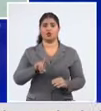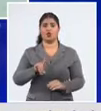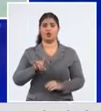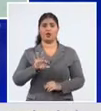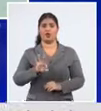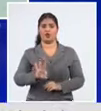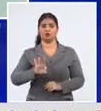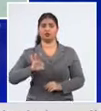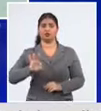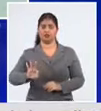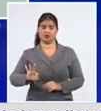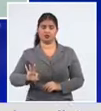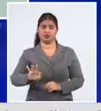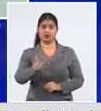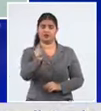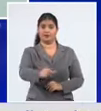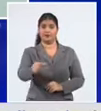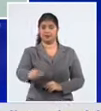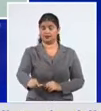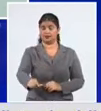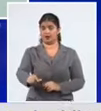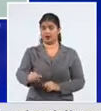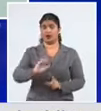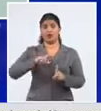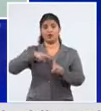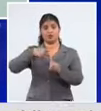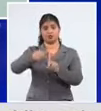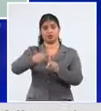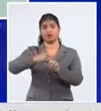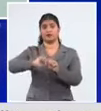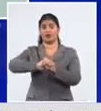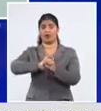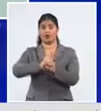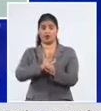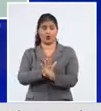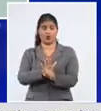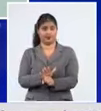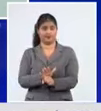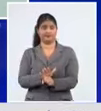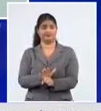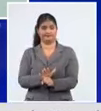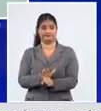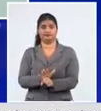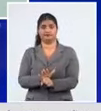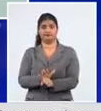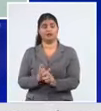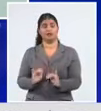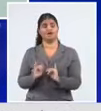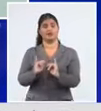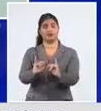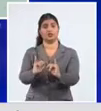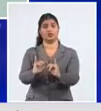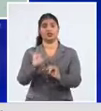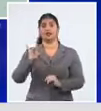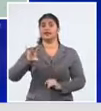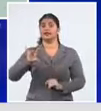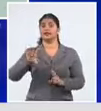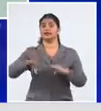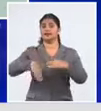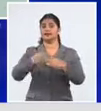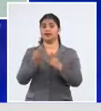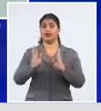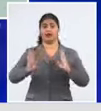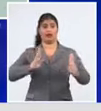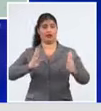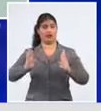132.988 pacientes que se han diagnosticado con COVID-19 en los últimos 15 días, el